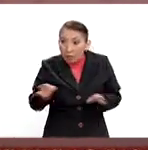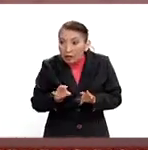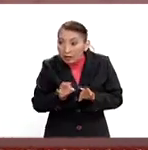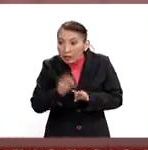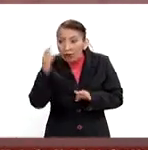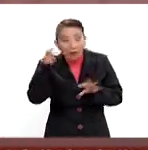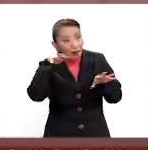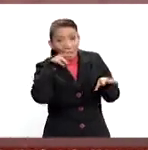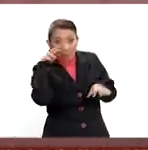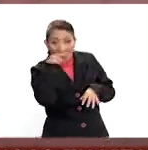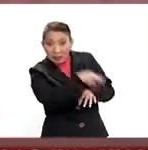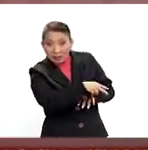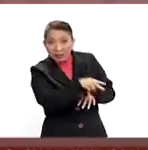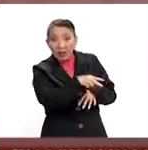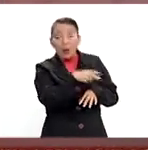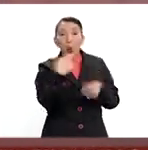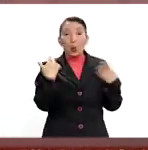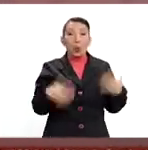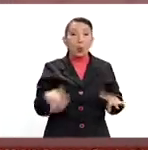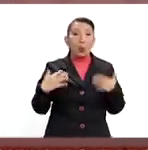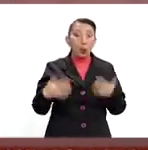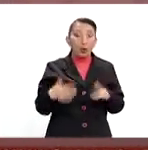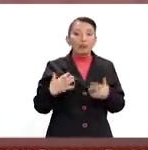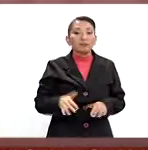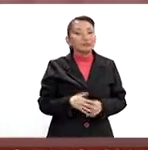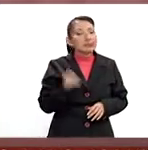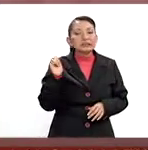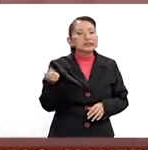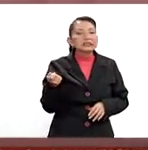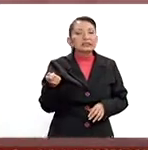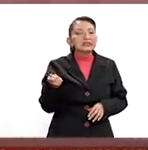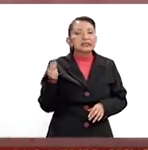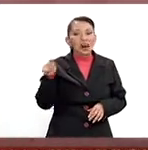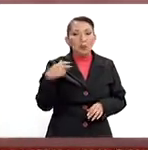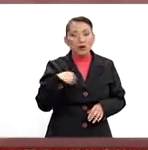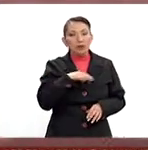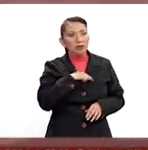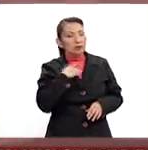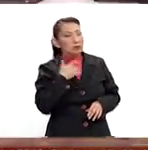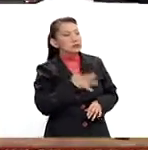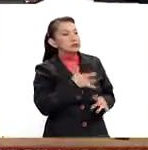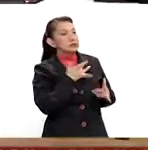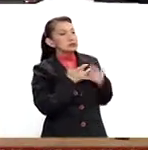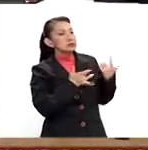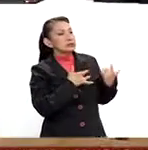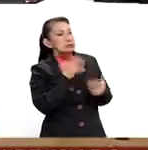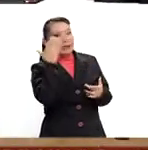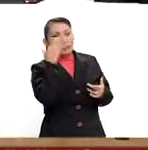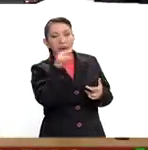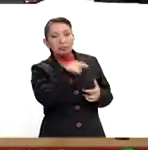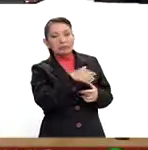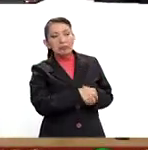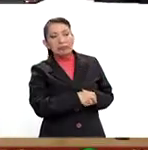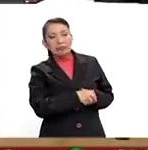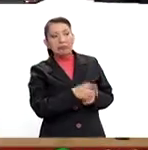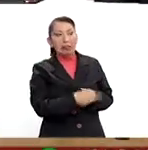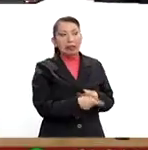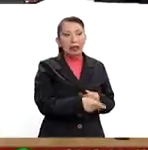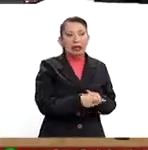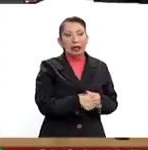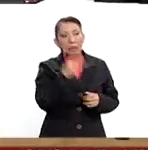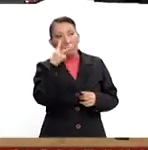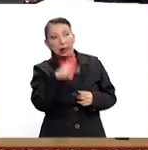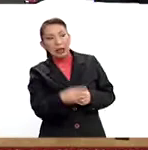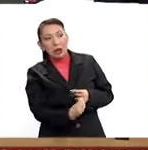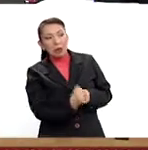importancia y de impacto, lo cual está hablando de cómo estamos conscientes, digamos, de estos peligros y de